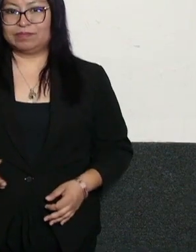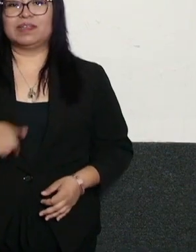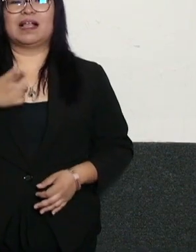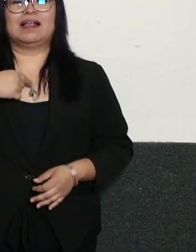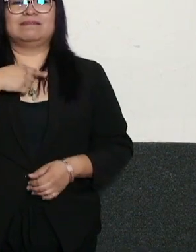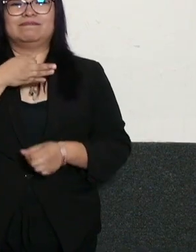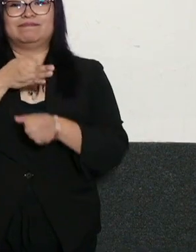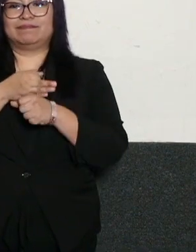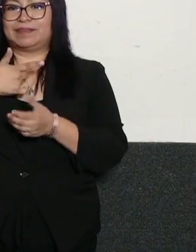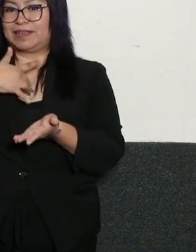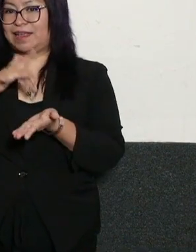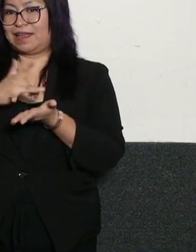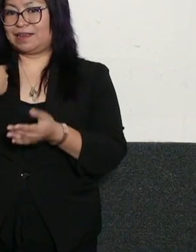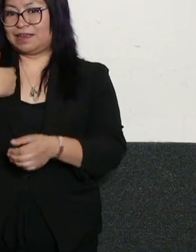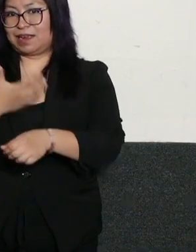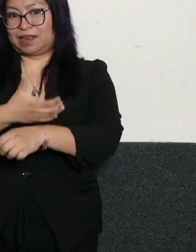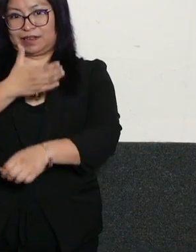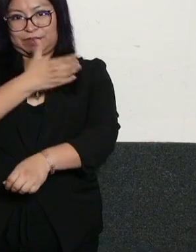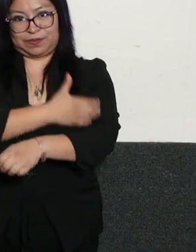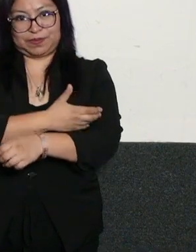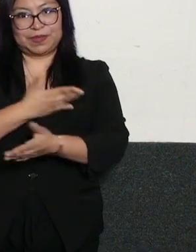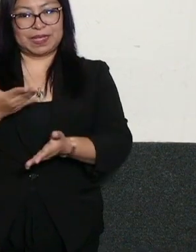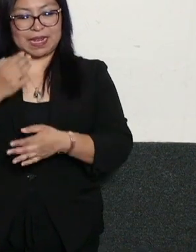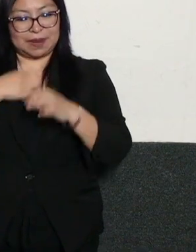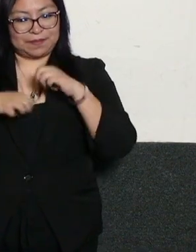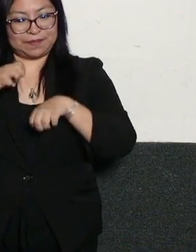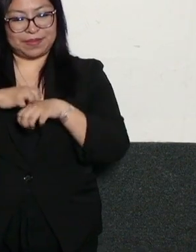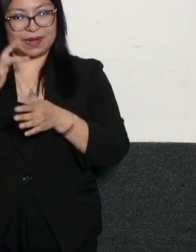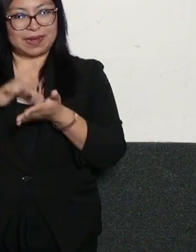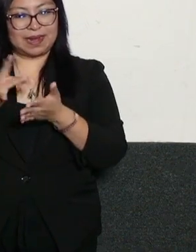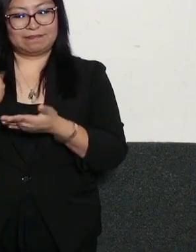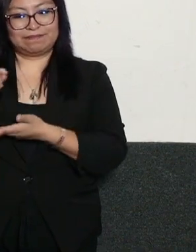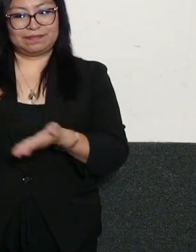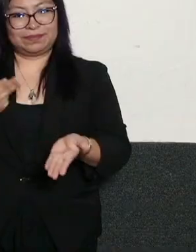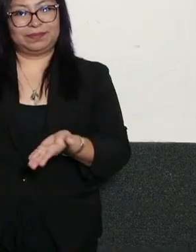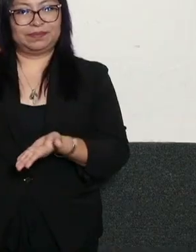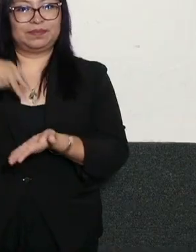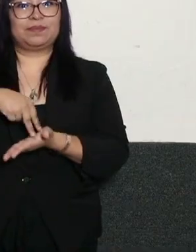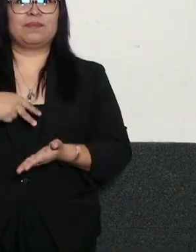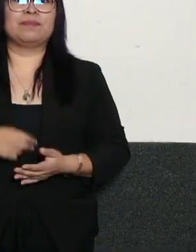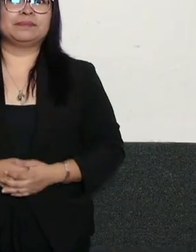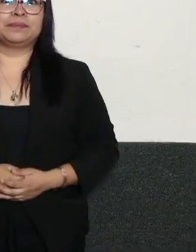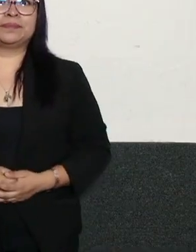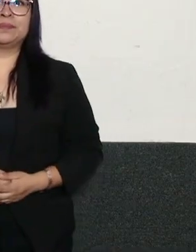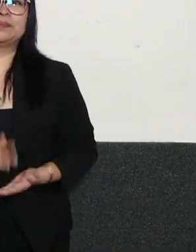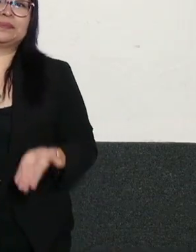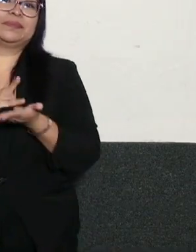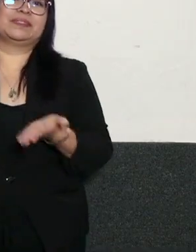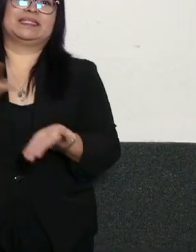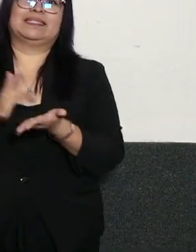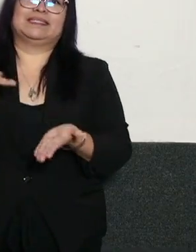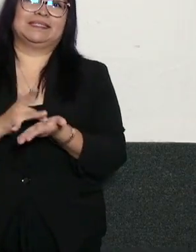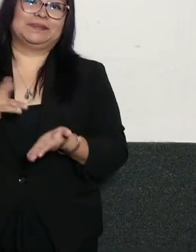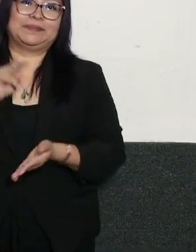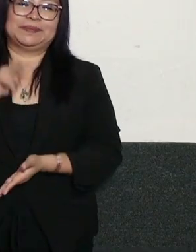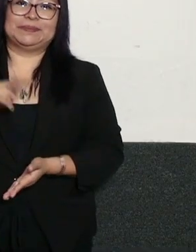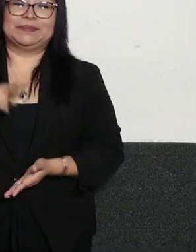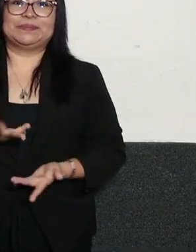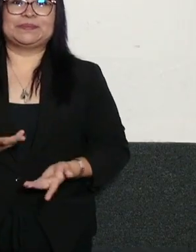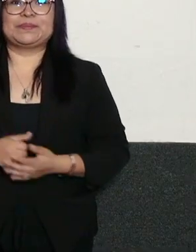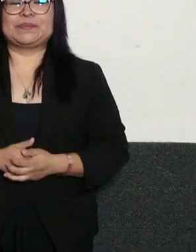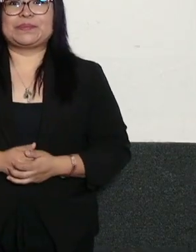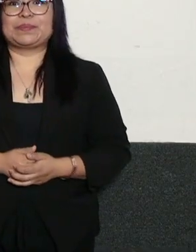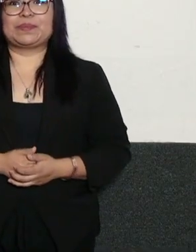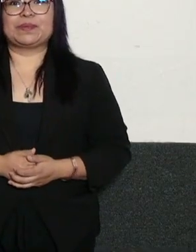muchísimas gracias por estar con nosotros, bienvenido y el escenario es tuyo. Adelante, por favor. Muchísimas gracias,